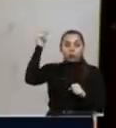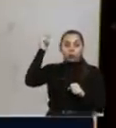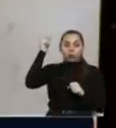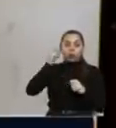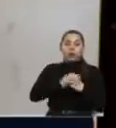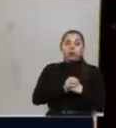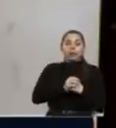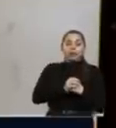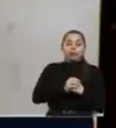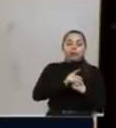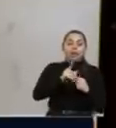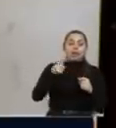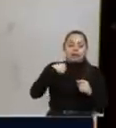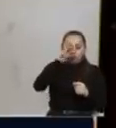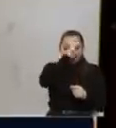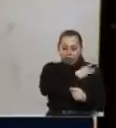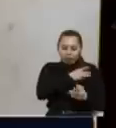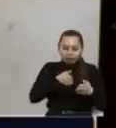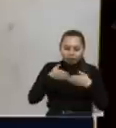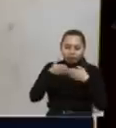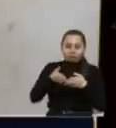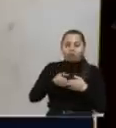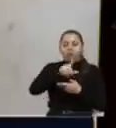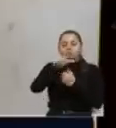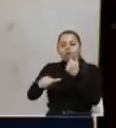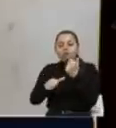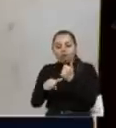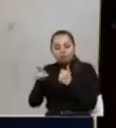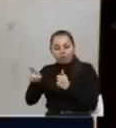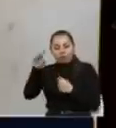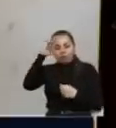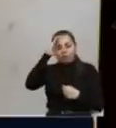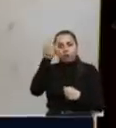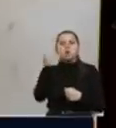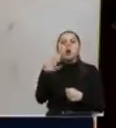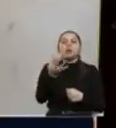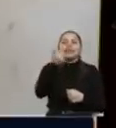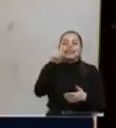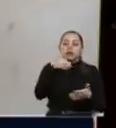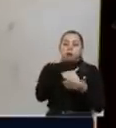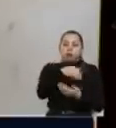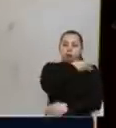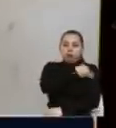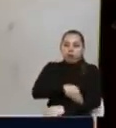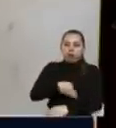profesionales, infantes y patrulleros, 10.000 millones.